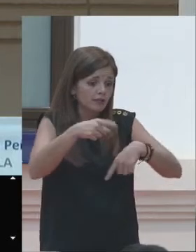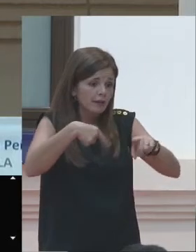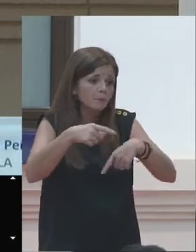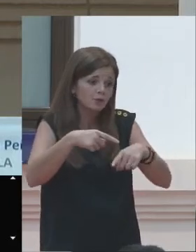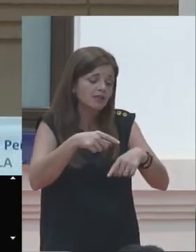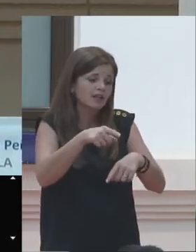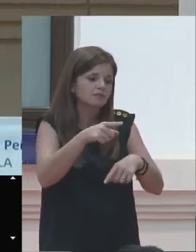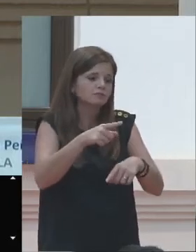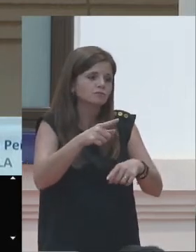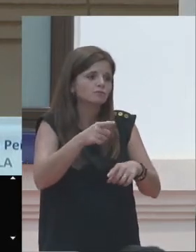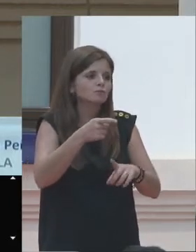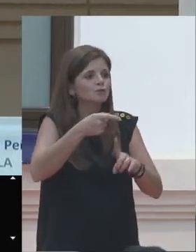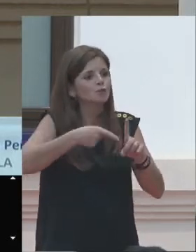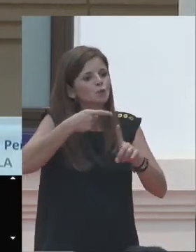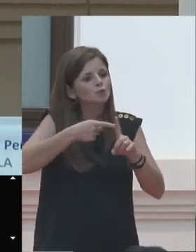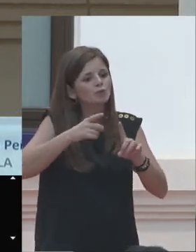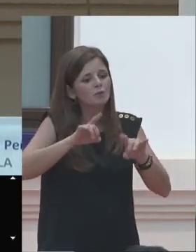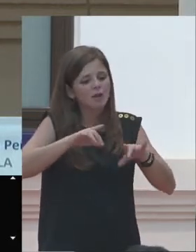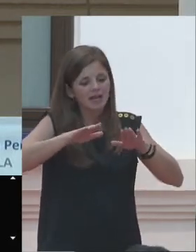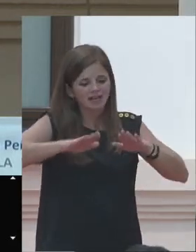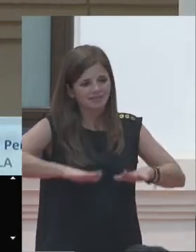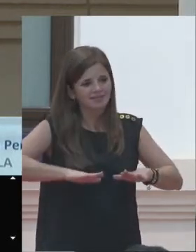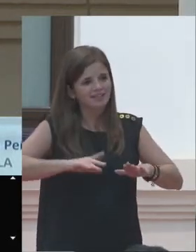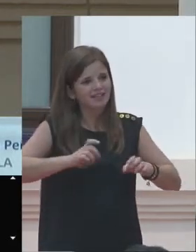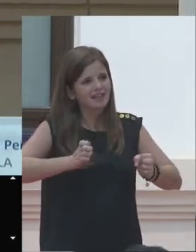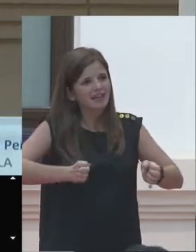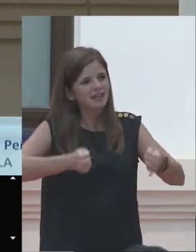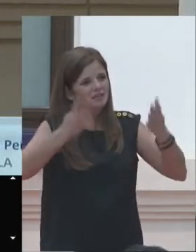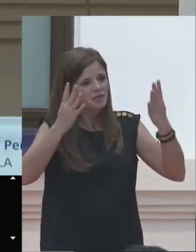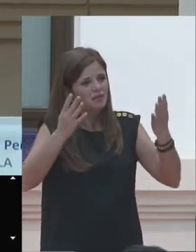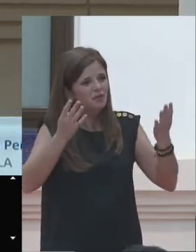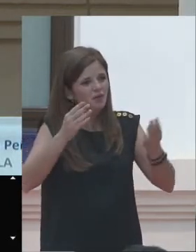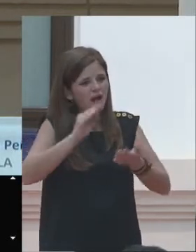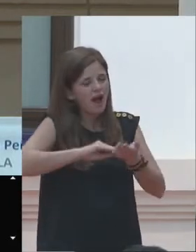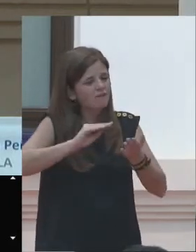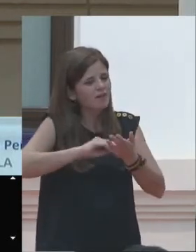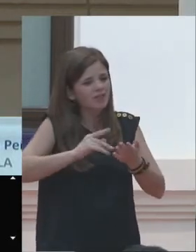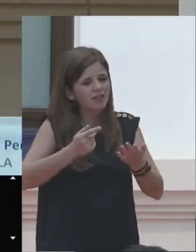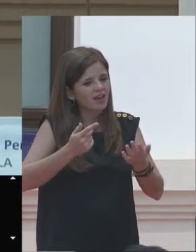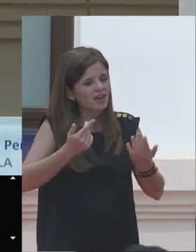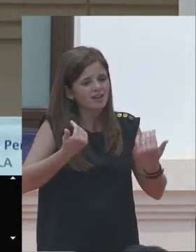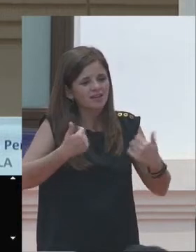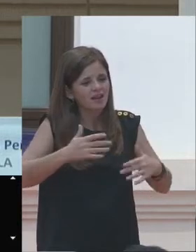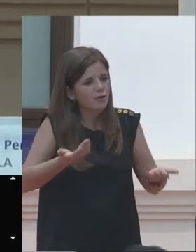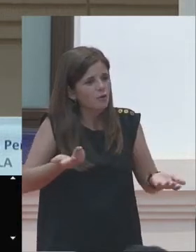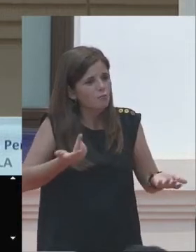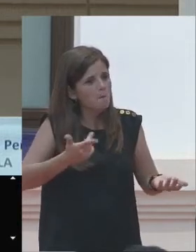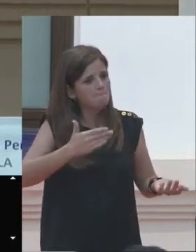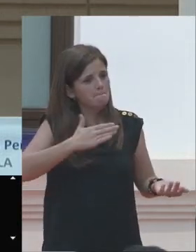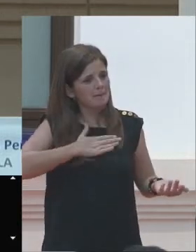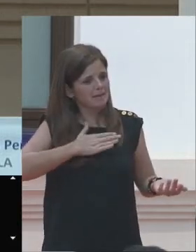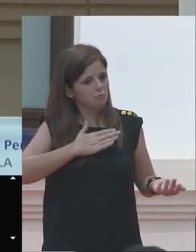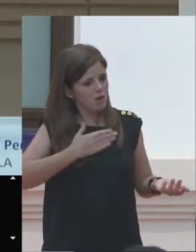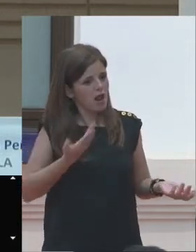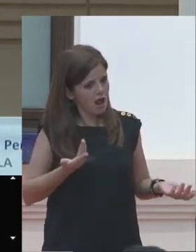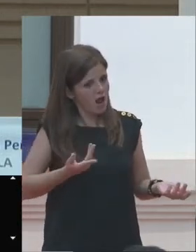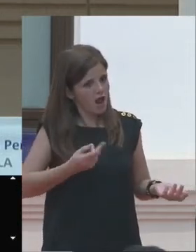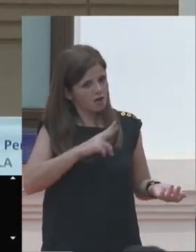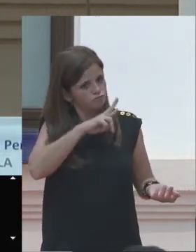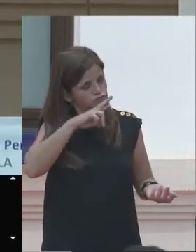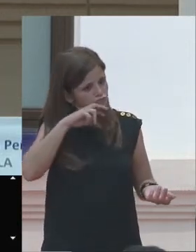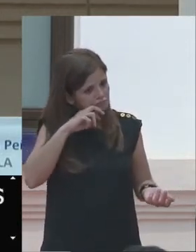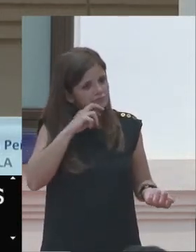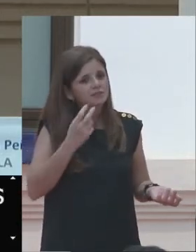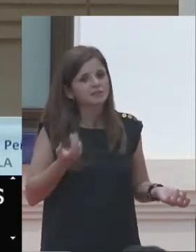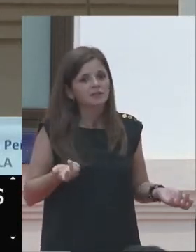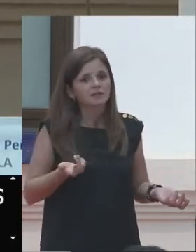utilizando como bases o como estaciones edificios que en muchos casos están catalogados como patrimoniales, en los que llevar a cabo una rehabilitación